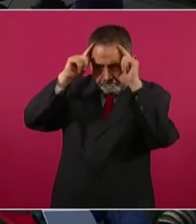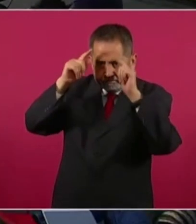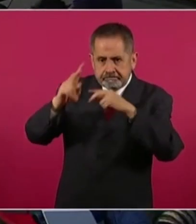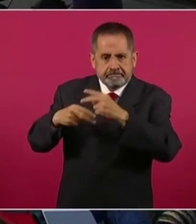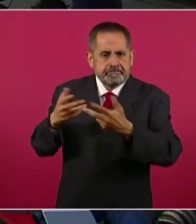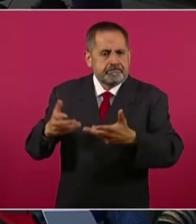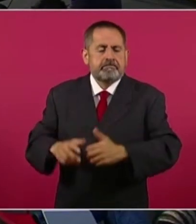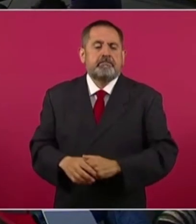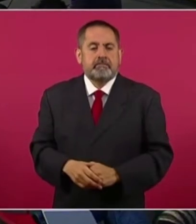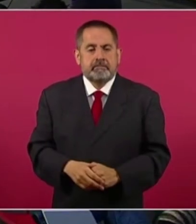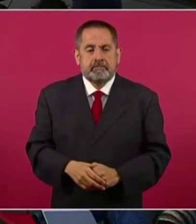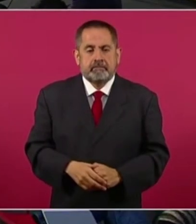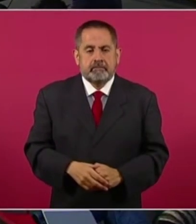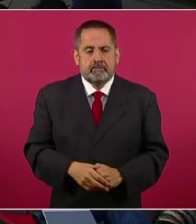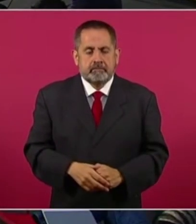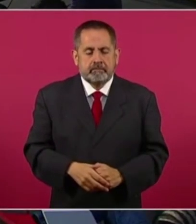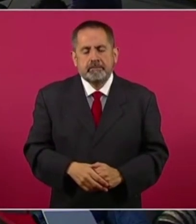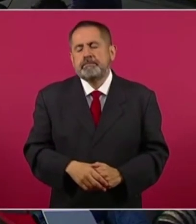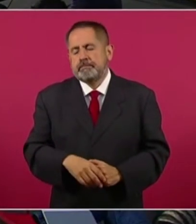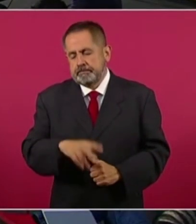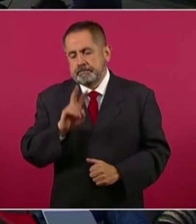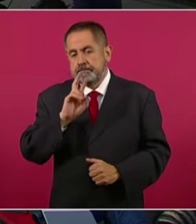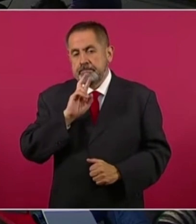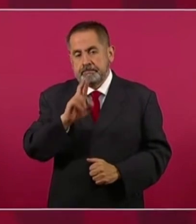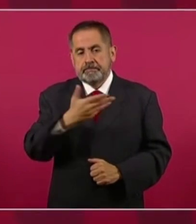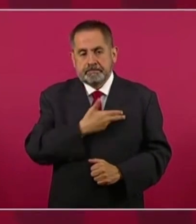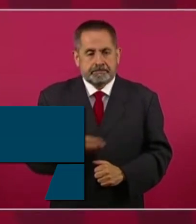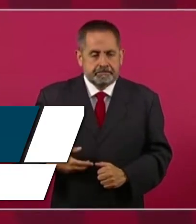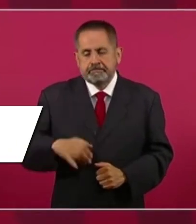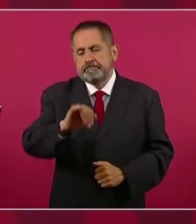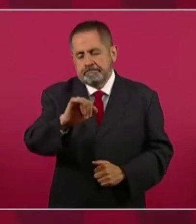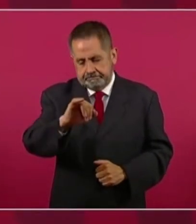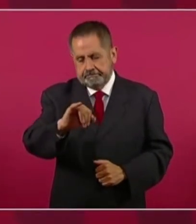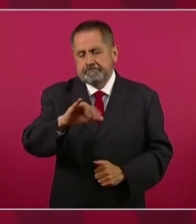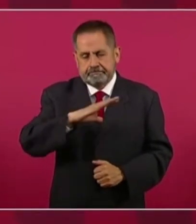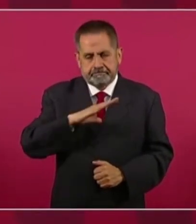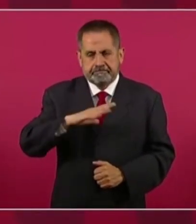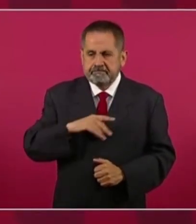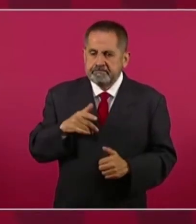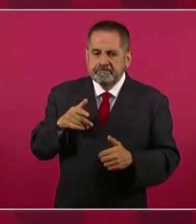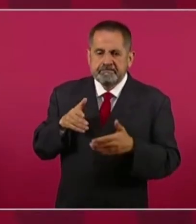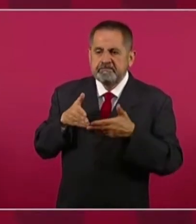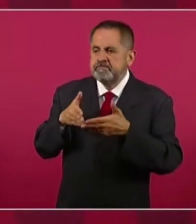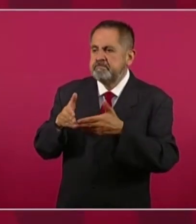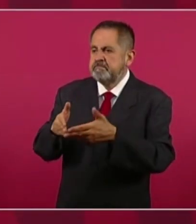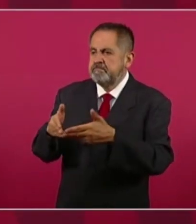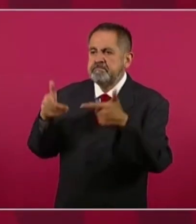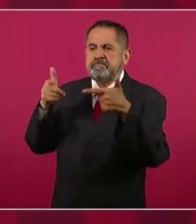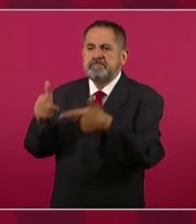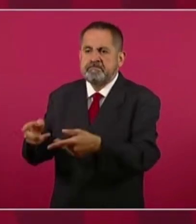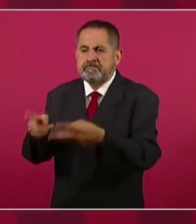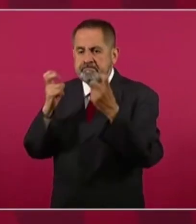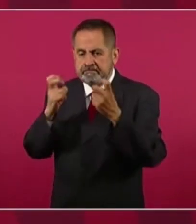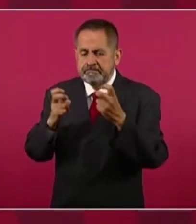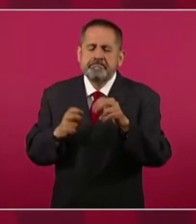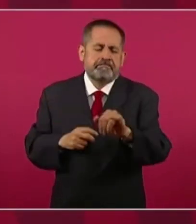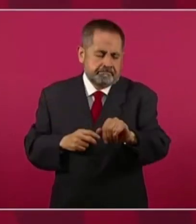Sí, hay robos y hay investigaciones también. Y lo más